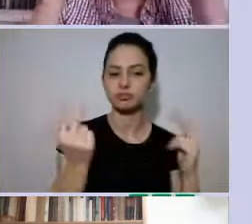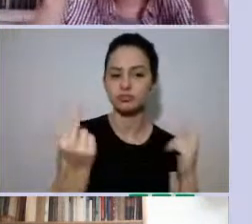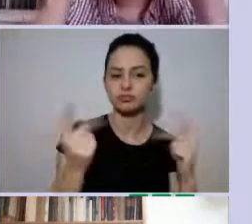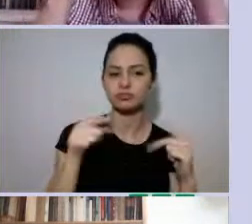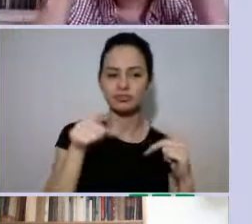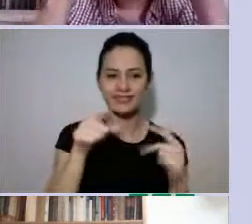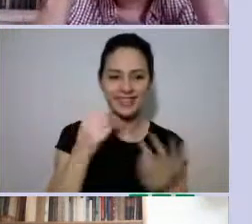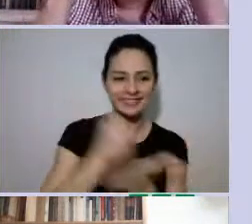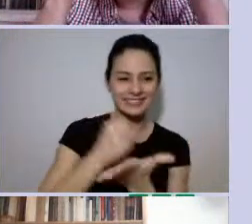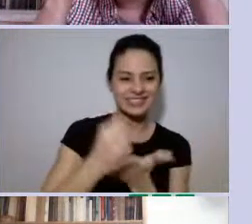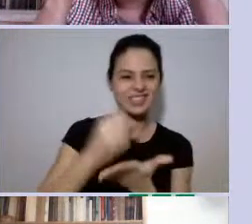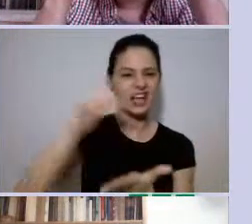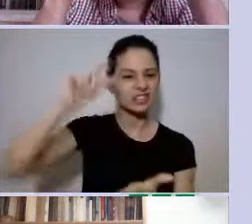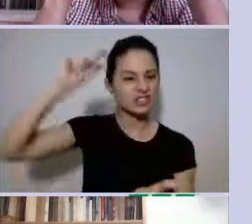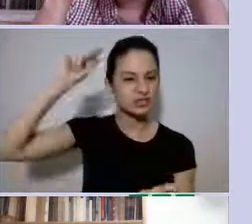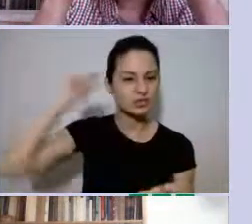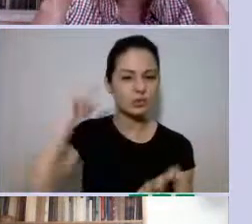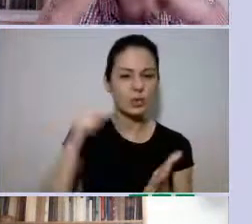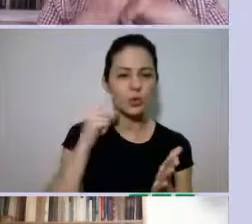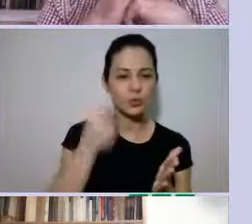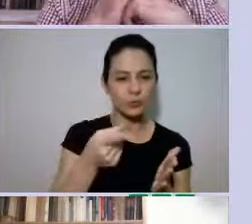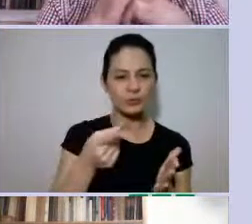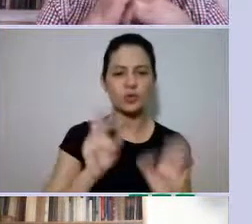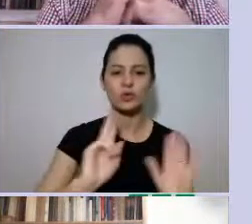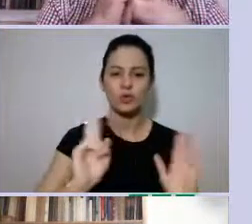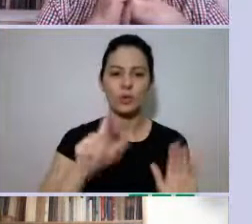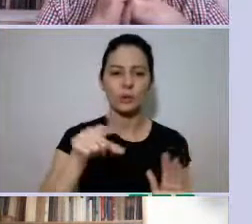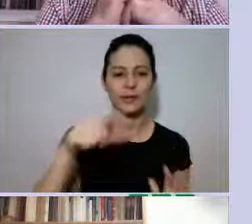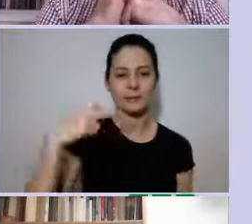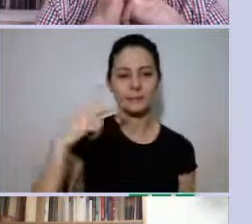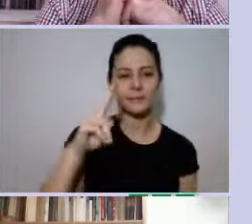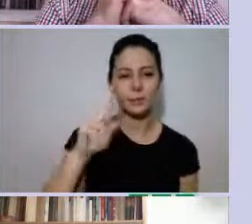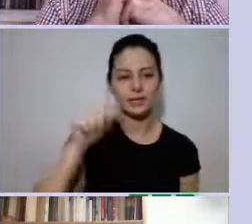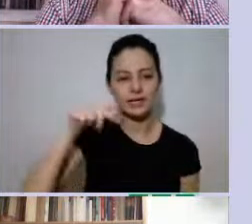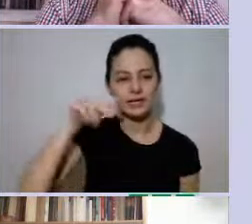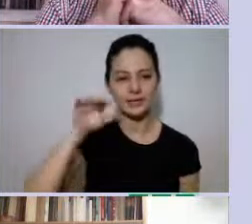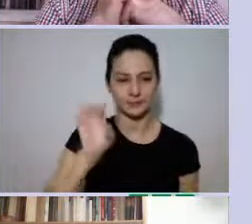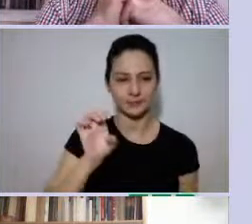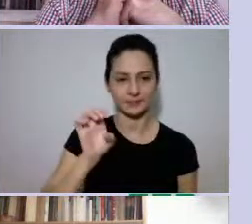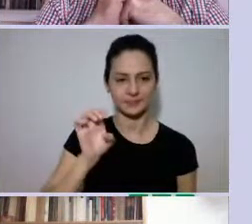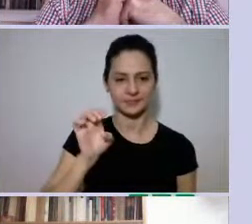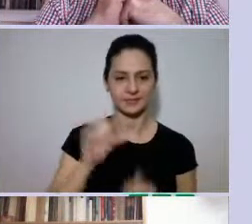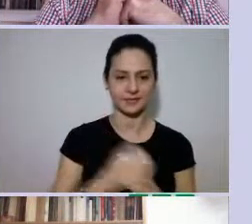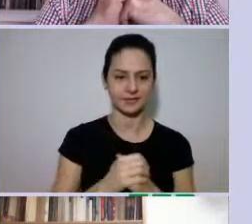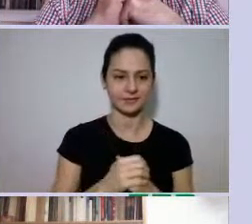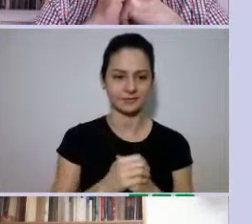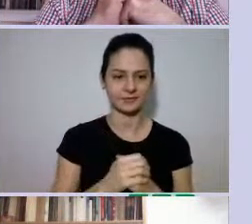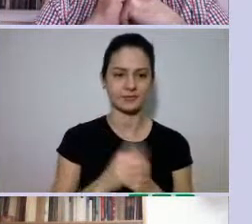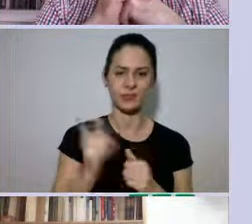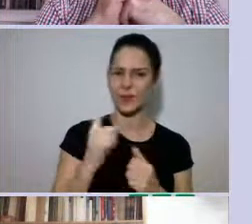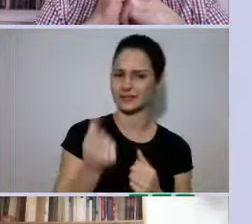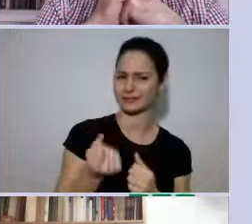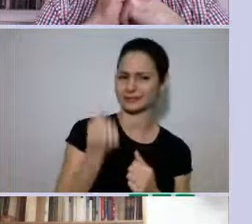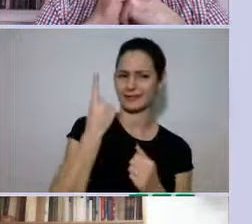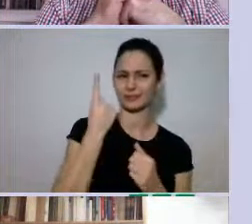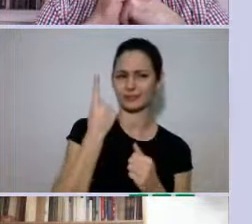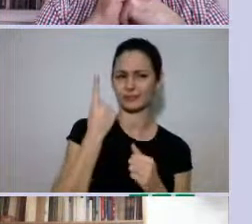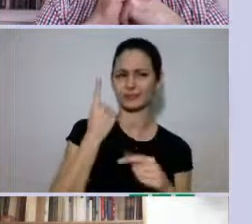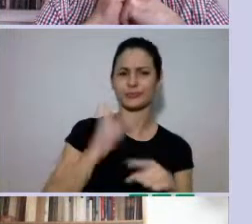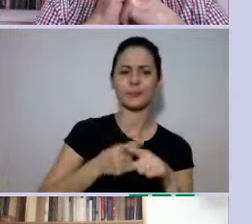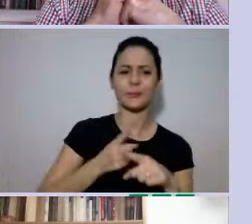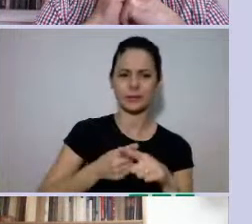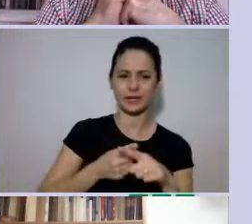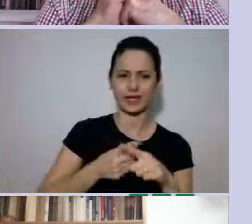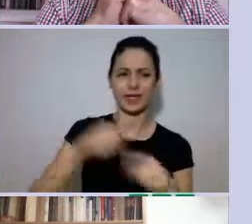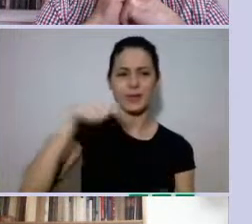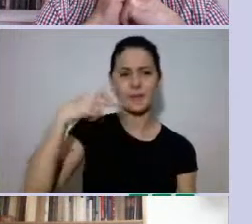documentos antiguos llamado el pulque, ¿no? Esto no es extraño, porque el